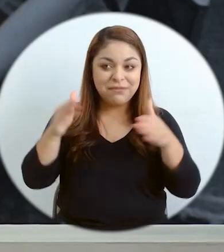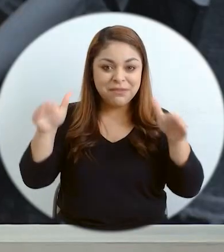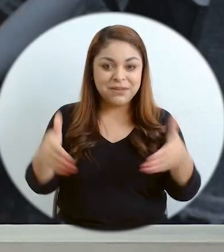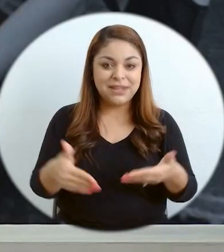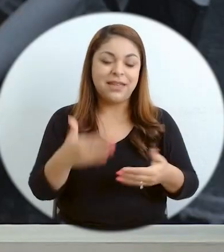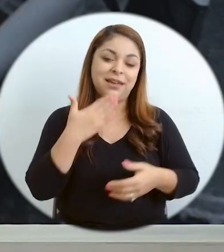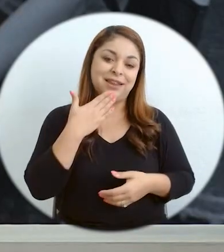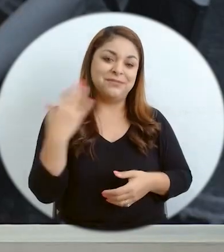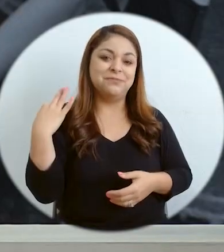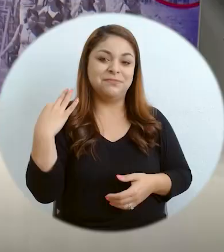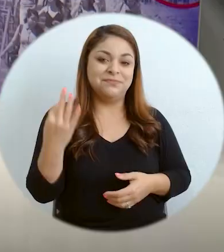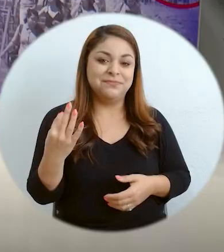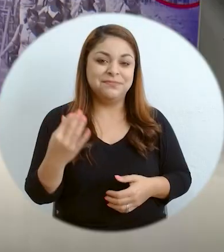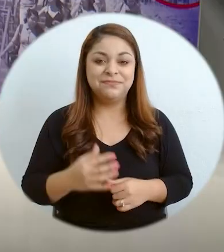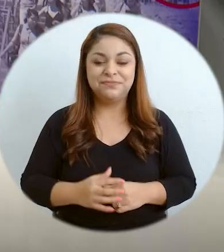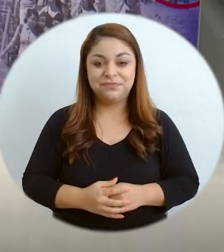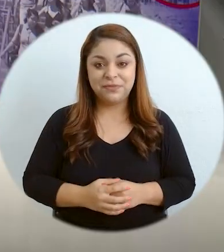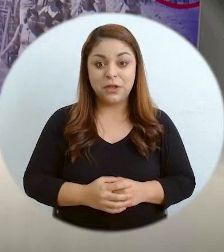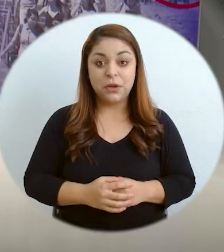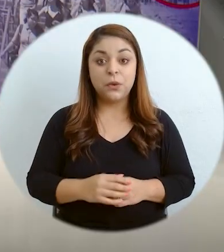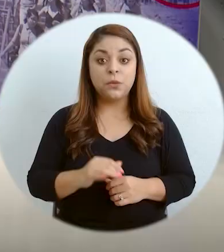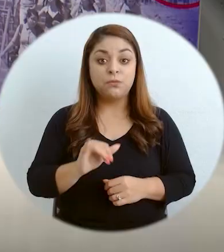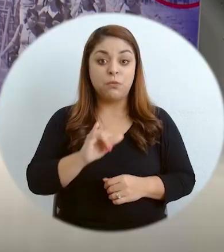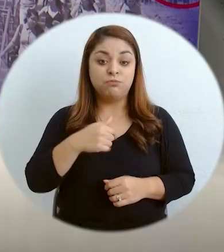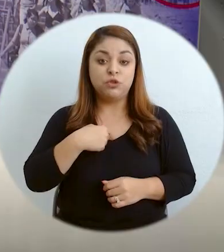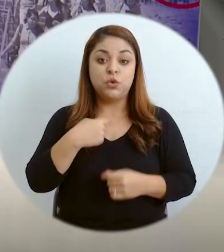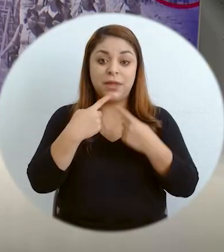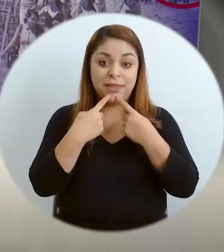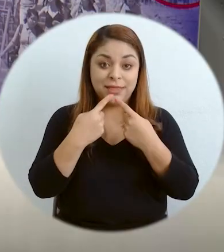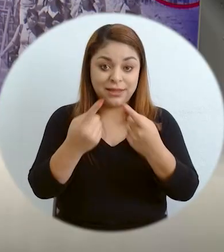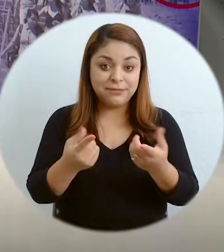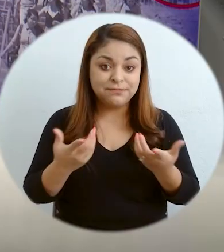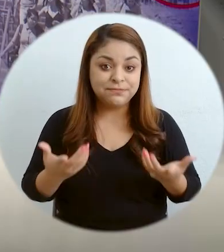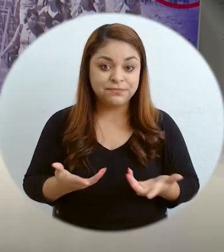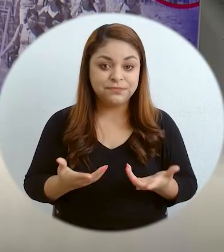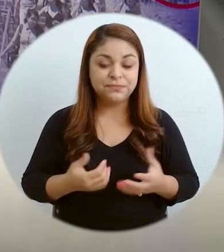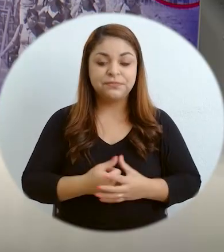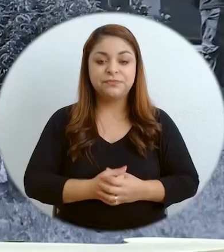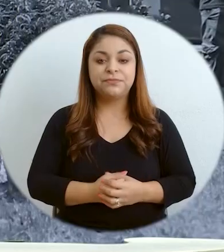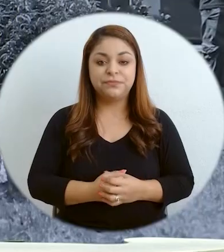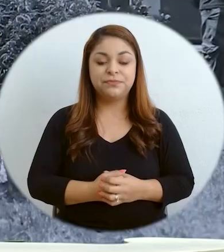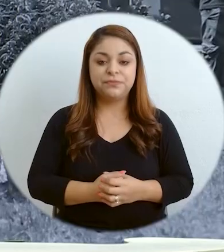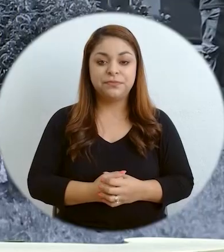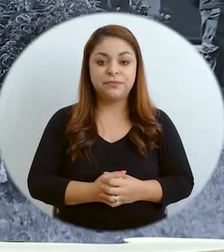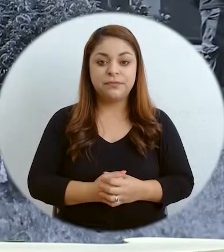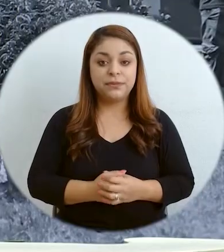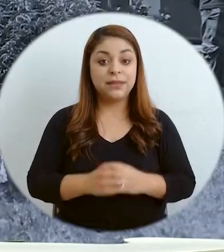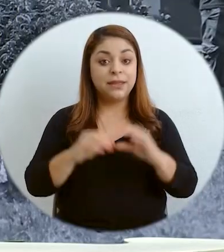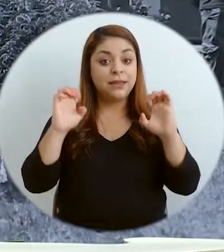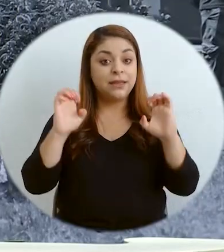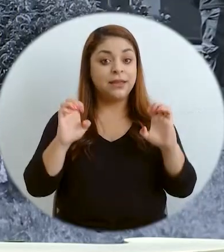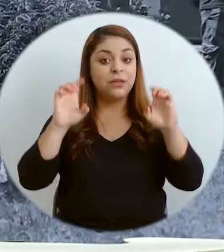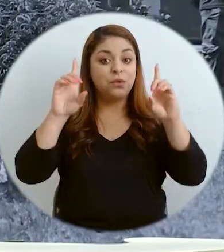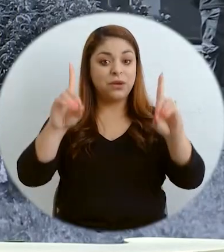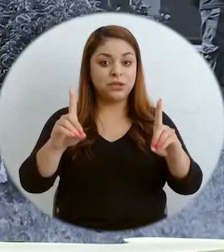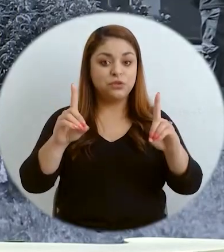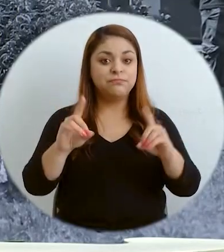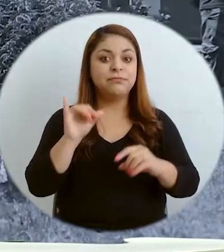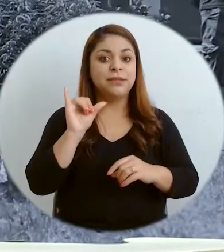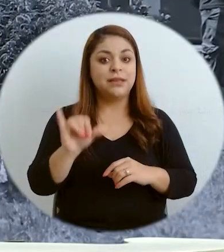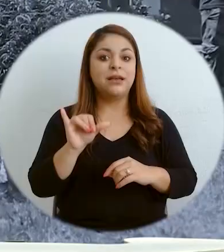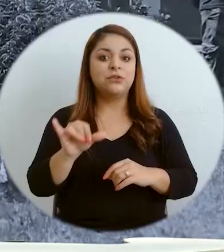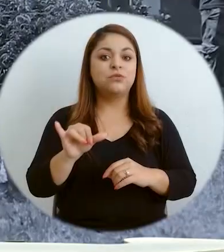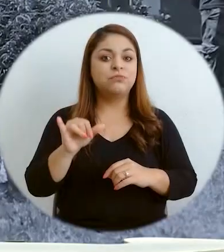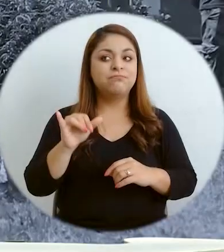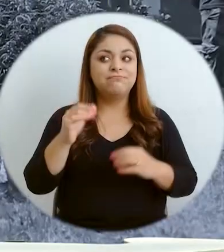gracias por la invitación. Sí, como les mencionaba al inicio, pues la educación ha sido uno de